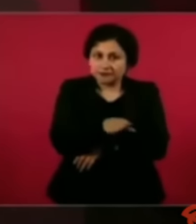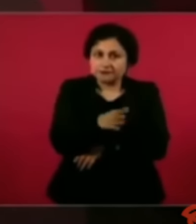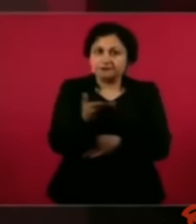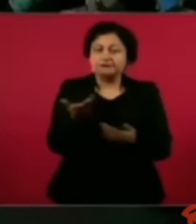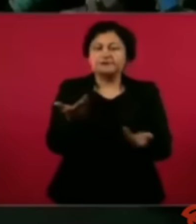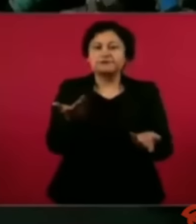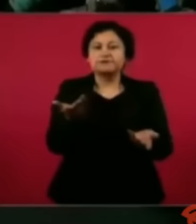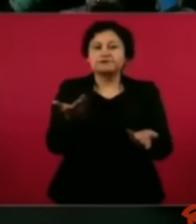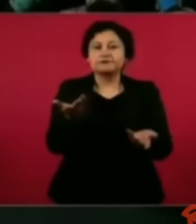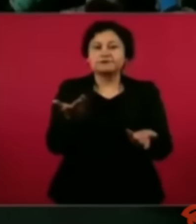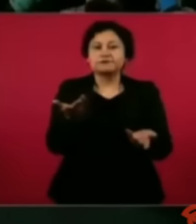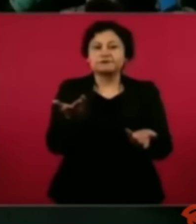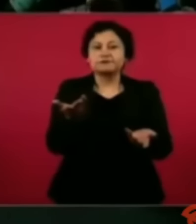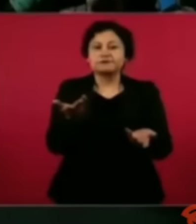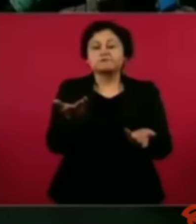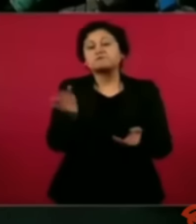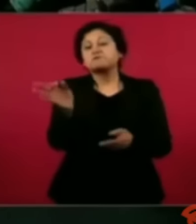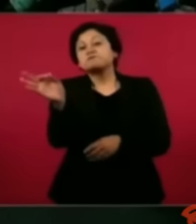regresen